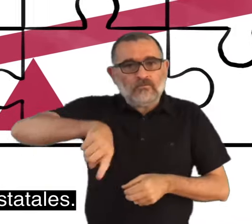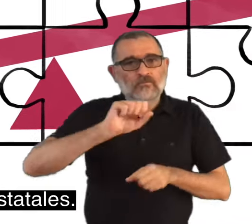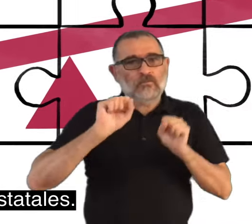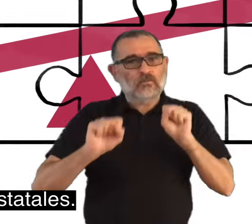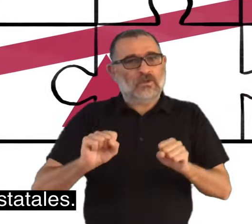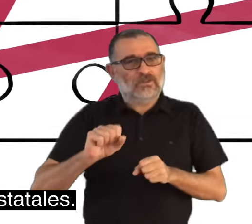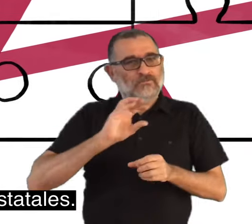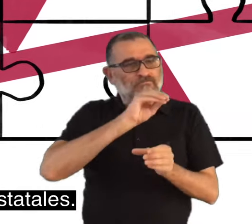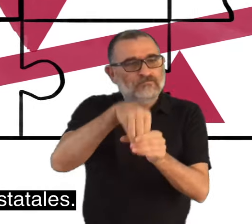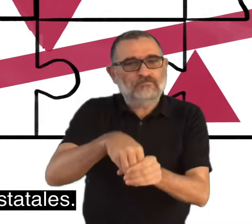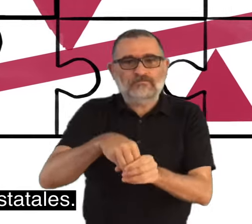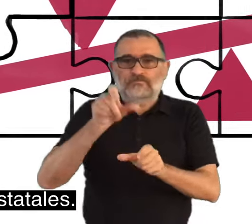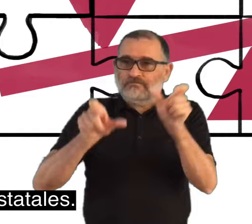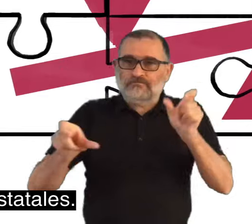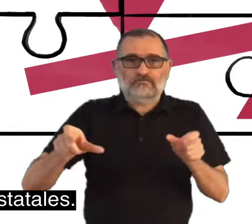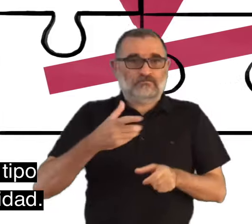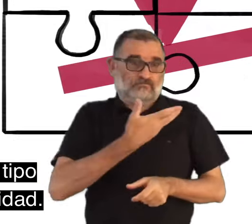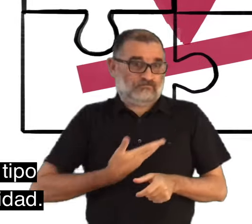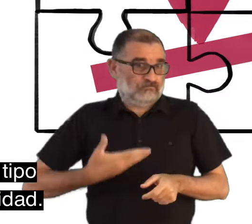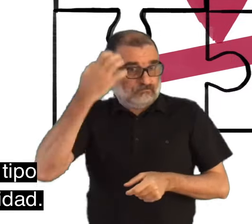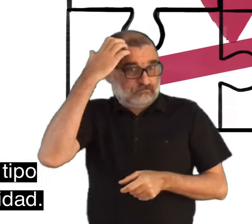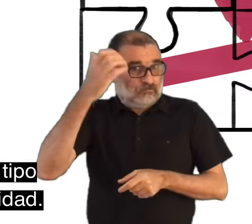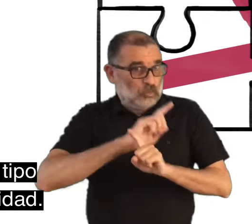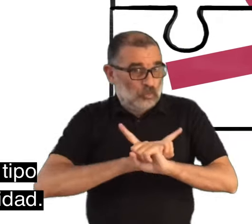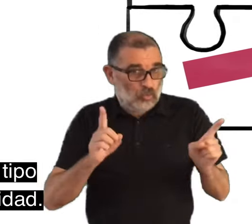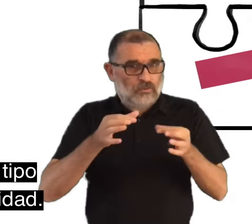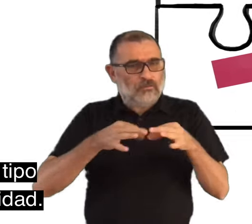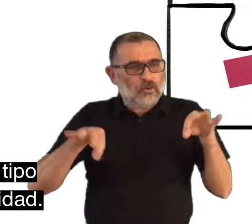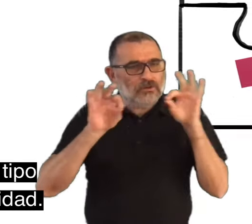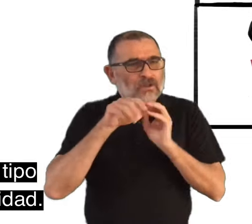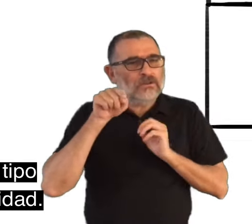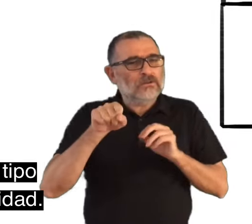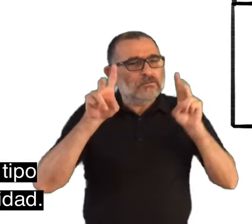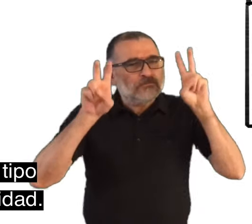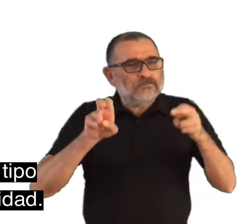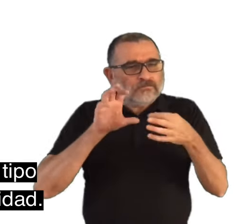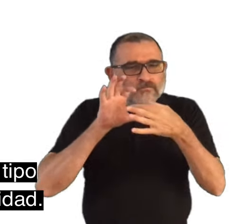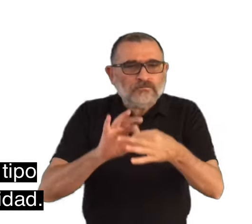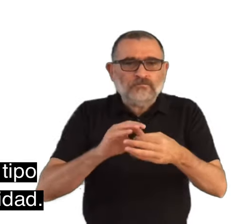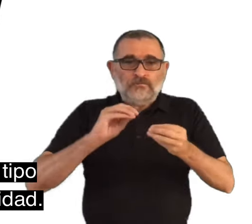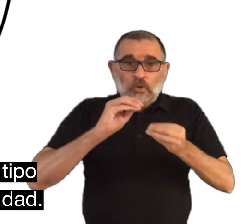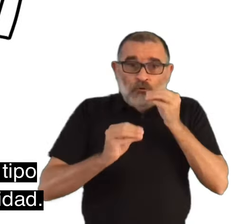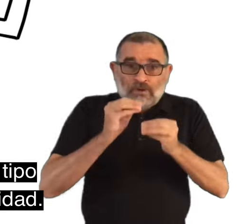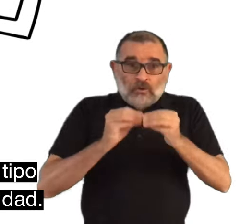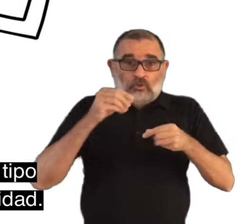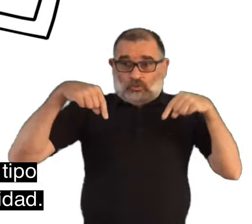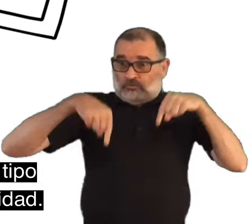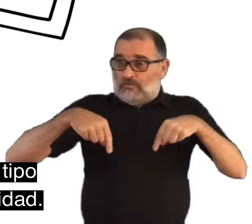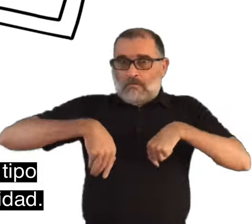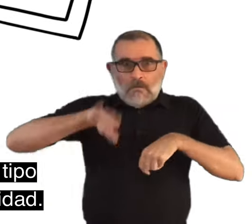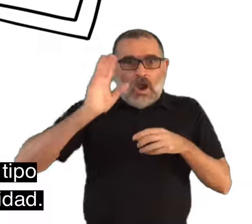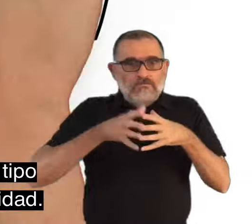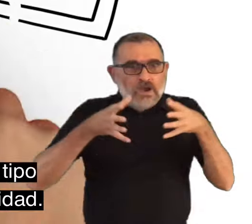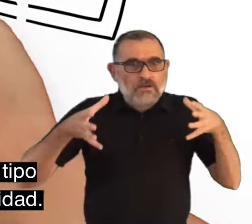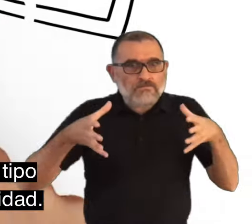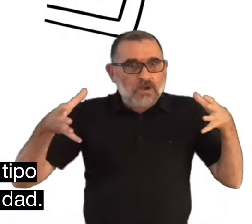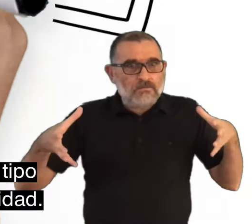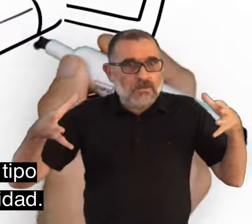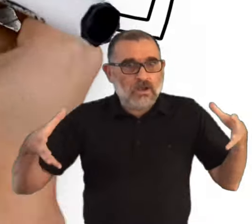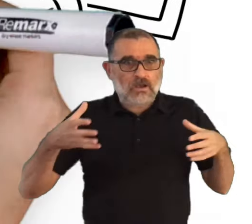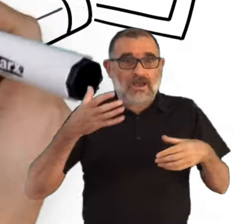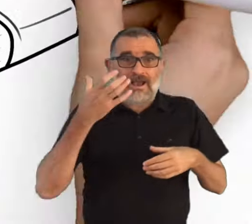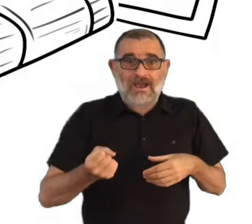que participan actores no estatales. Esta disposición es muy importante, ya que este tipo de conflictos representan la mayoría en la actualidad.